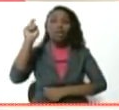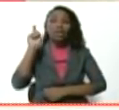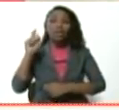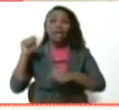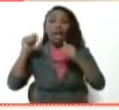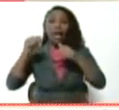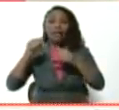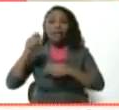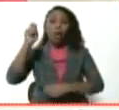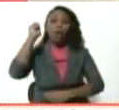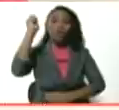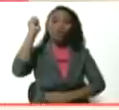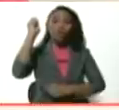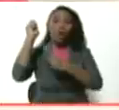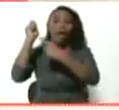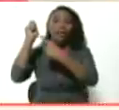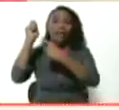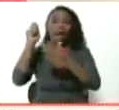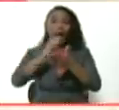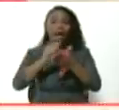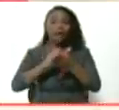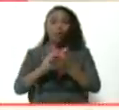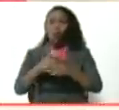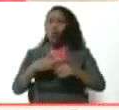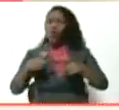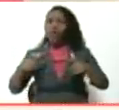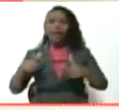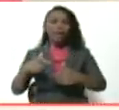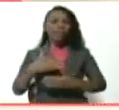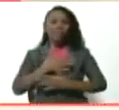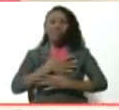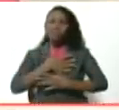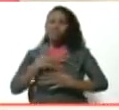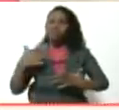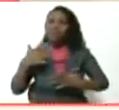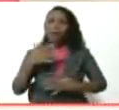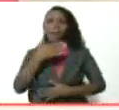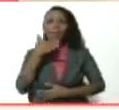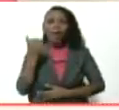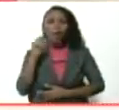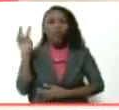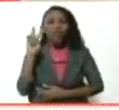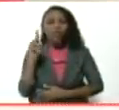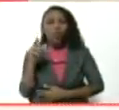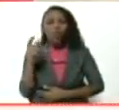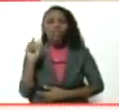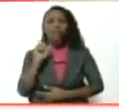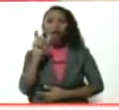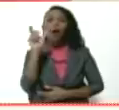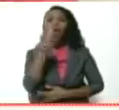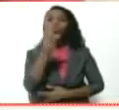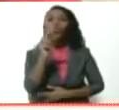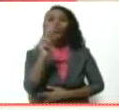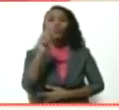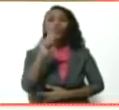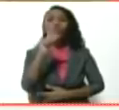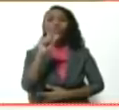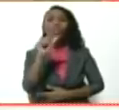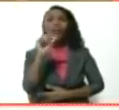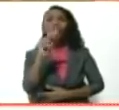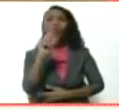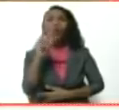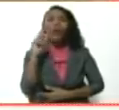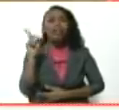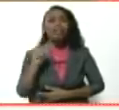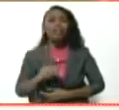De esta Constitución, lo que está aquí fue escrito por un gran venezolano que se llama Gustavo Pereira, cumplió 80 años, Gustavo Pereira.